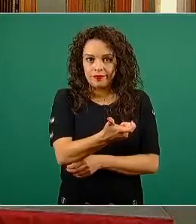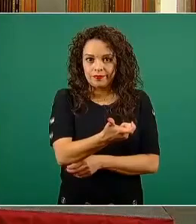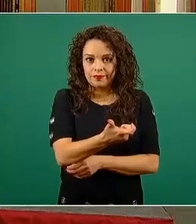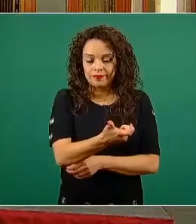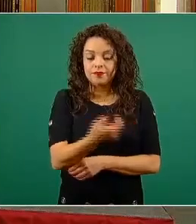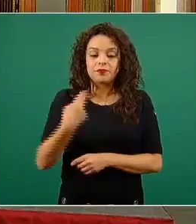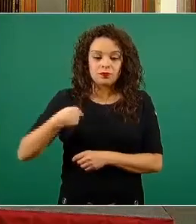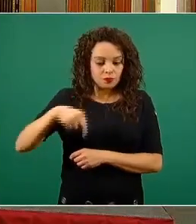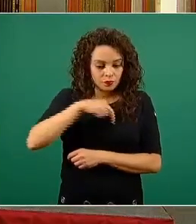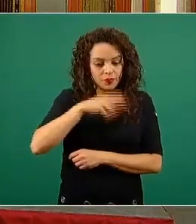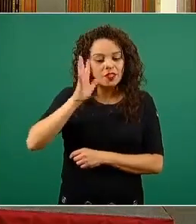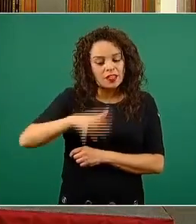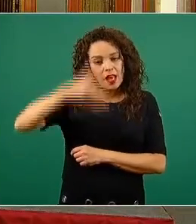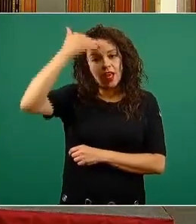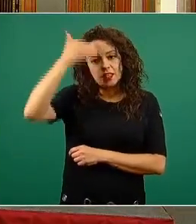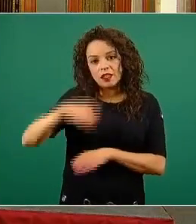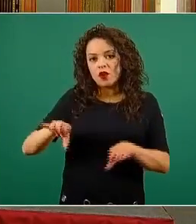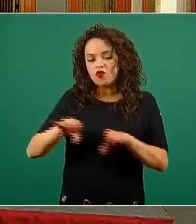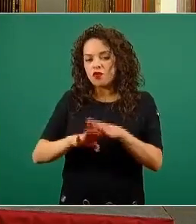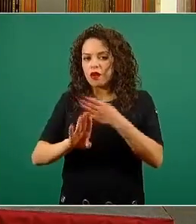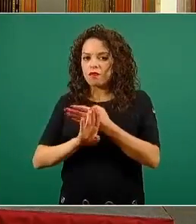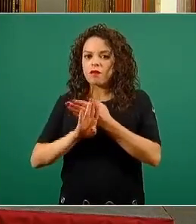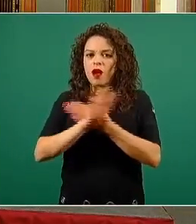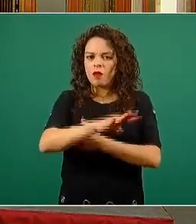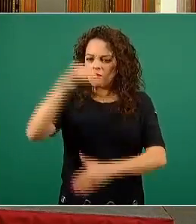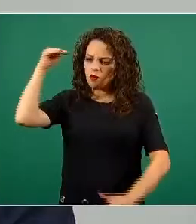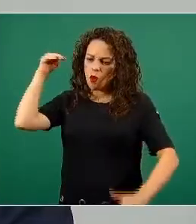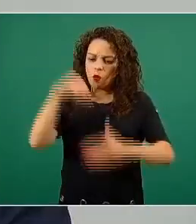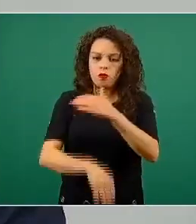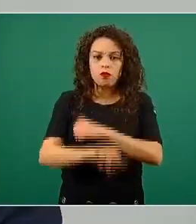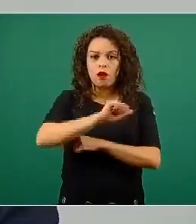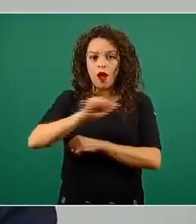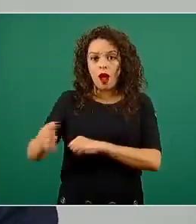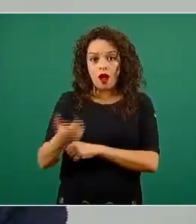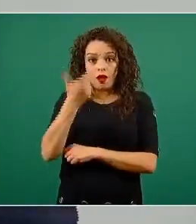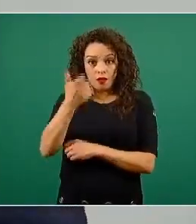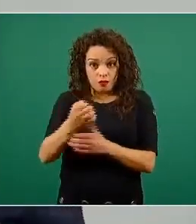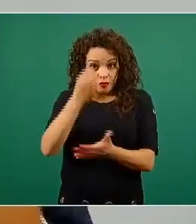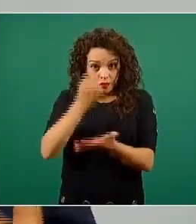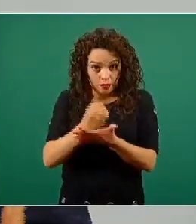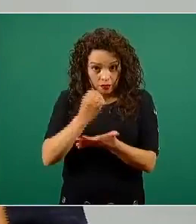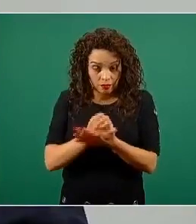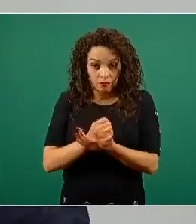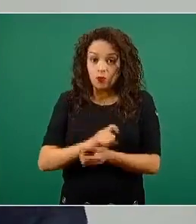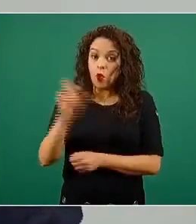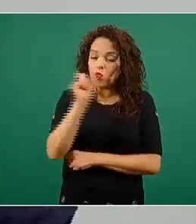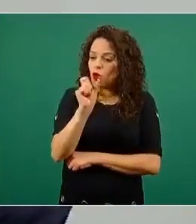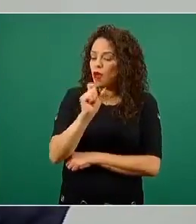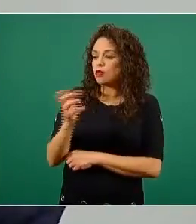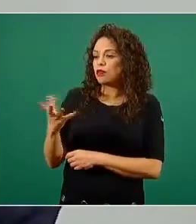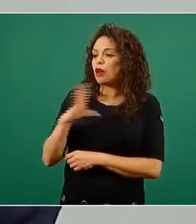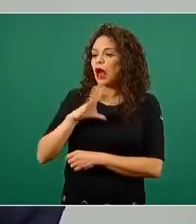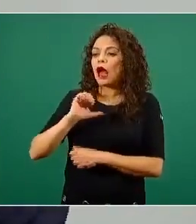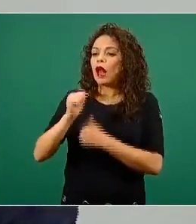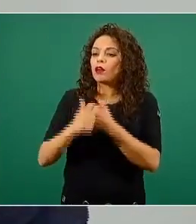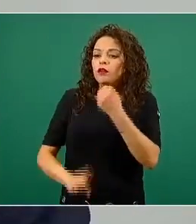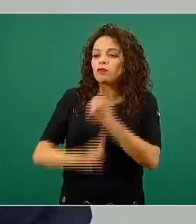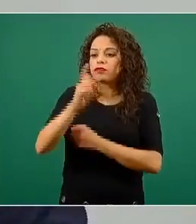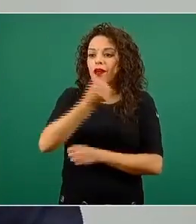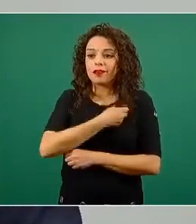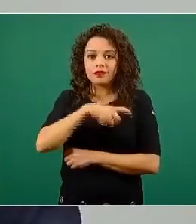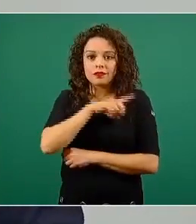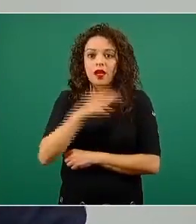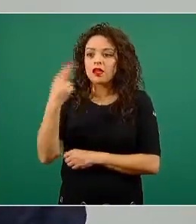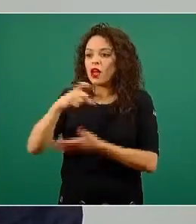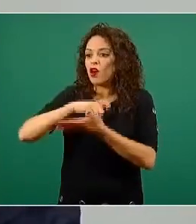que para evitar las catástrofes financieras, para evitar que cuando tenemos un problema de salud, al comprar medicamentos, al tener que hacernos